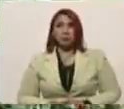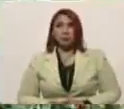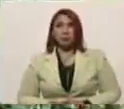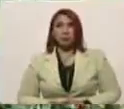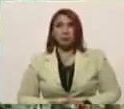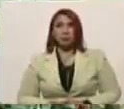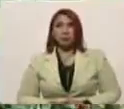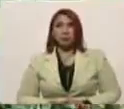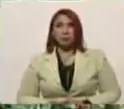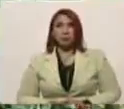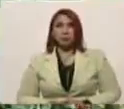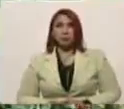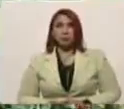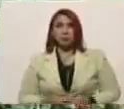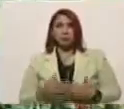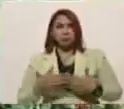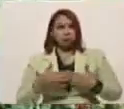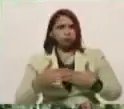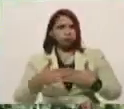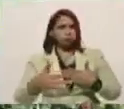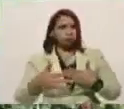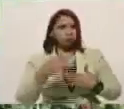al transcurrir de estos años,